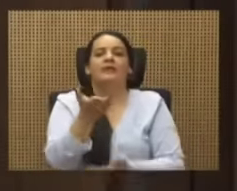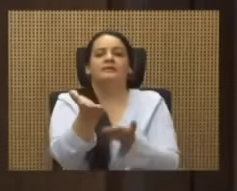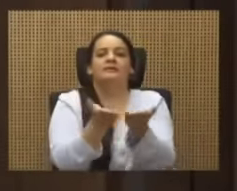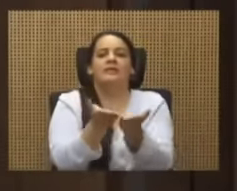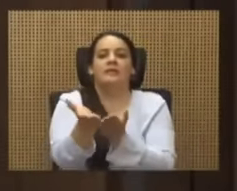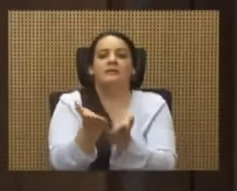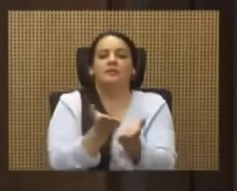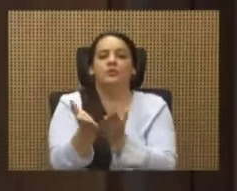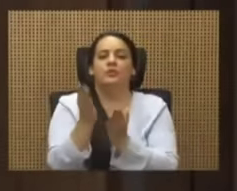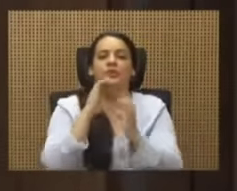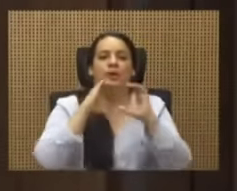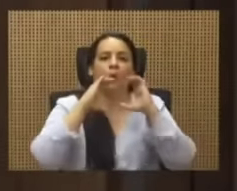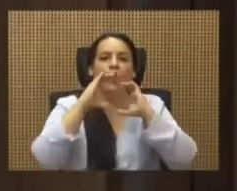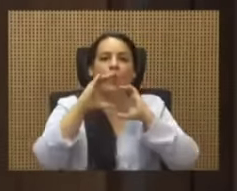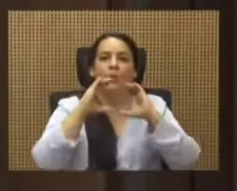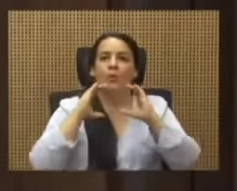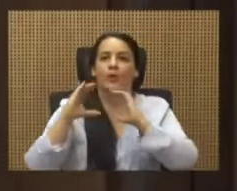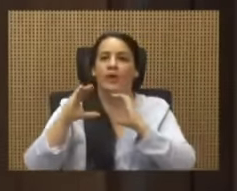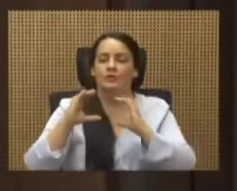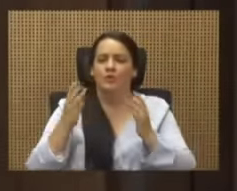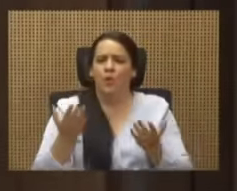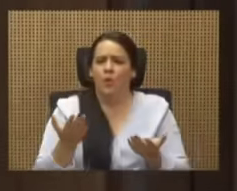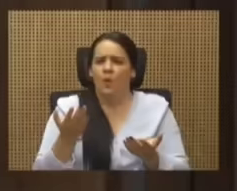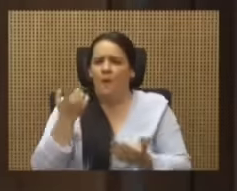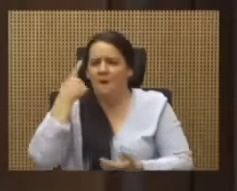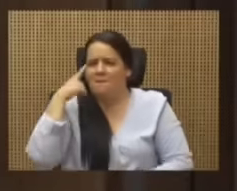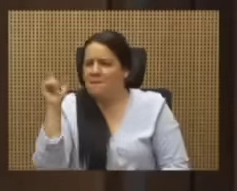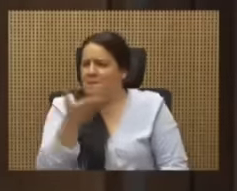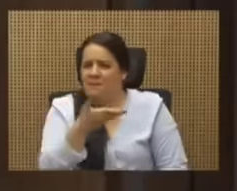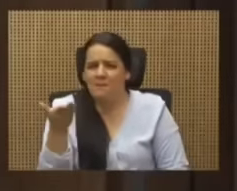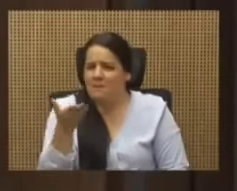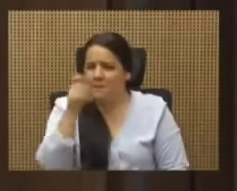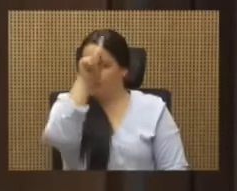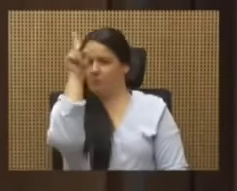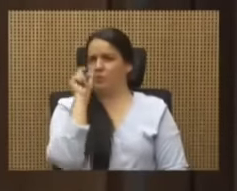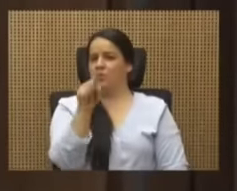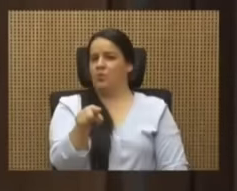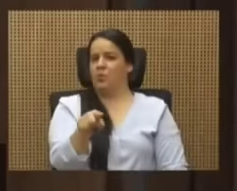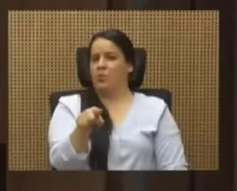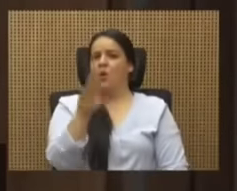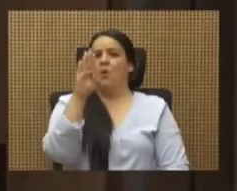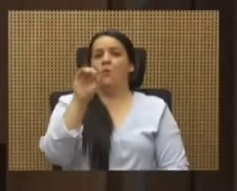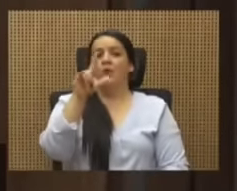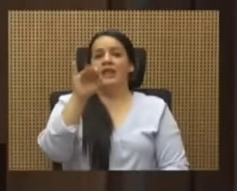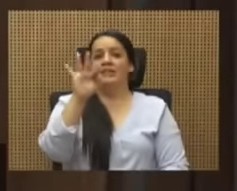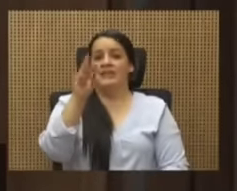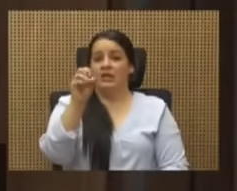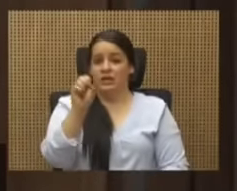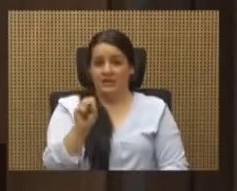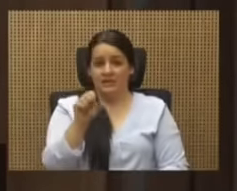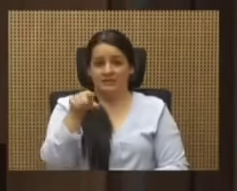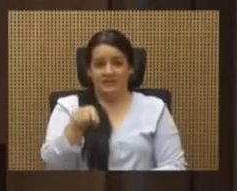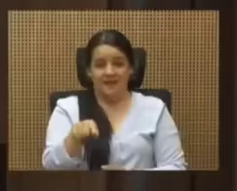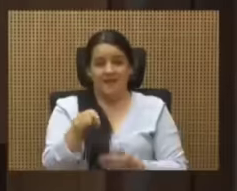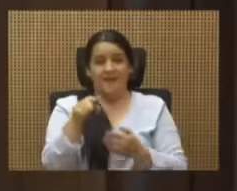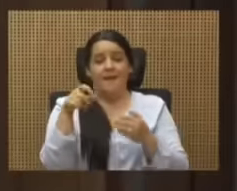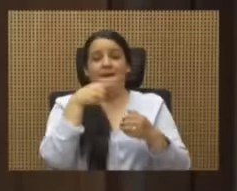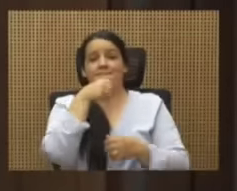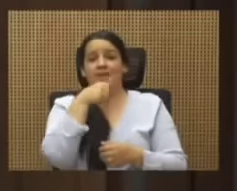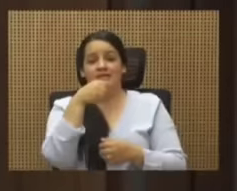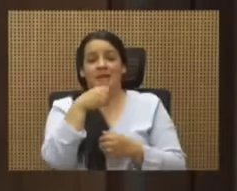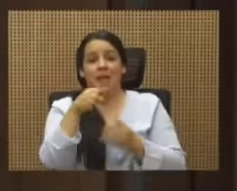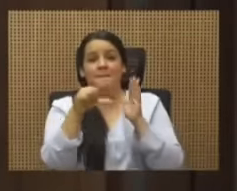de comunicación. ¿Para qué, me pregunto yo? Con boletines de prensa o una página web pretendían disimular